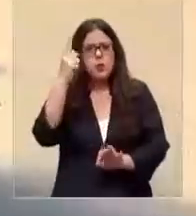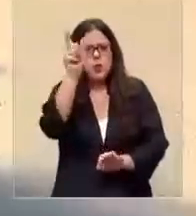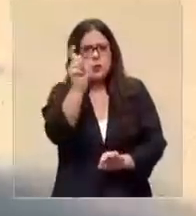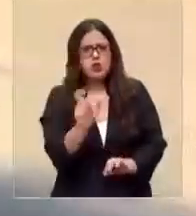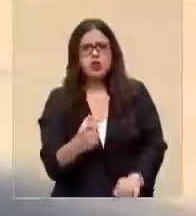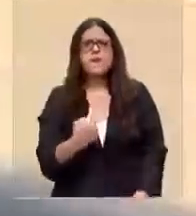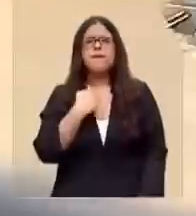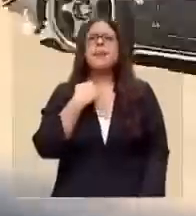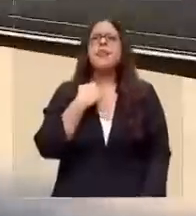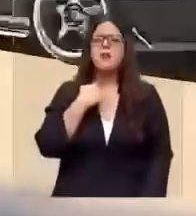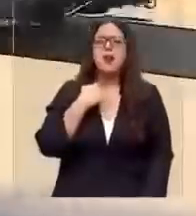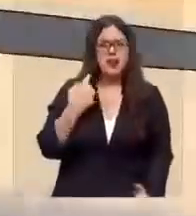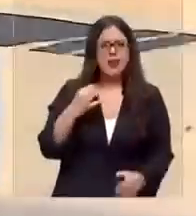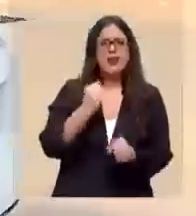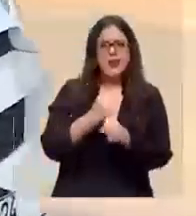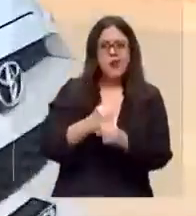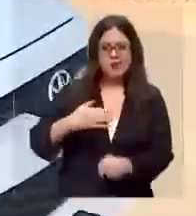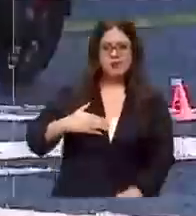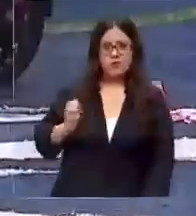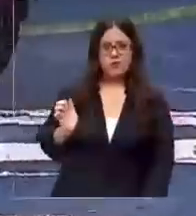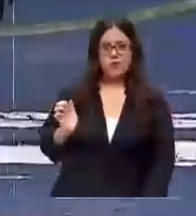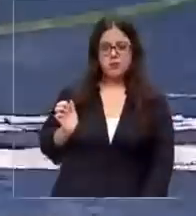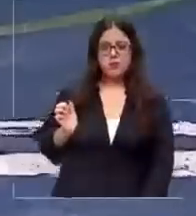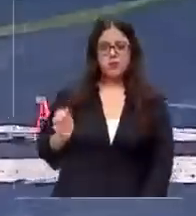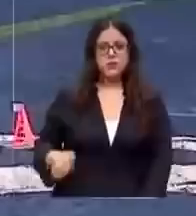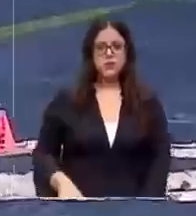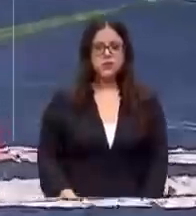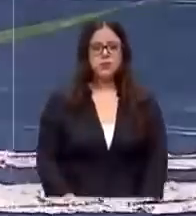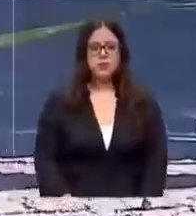sus víctimas fuera funcionario de la PDI.